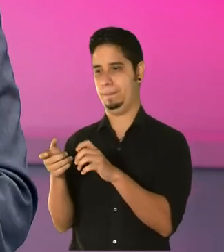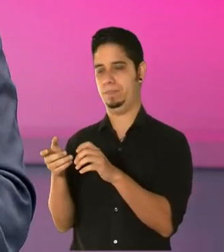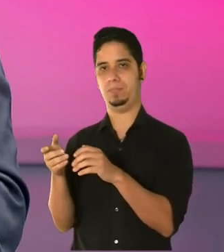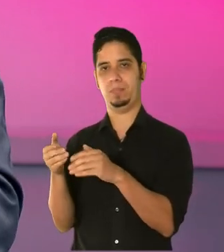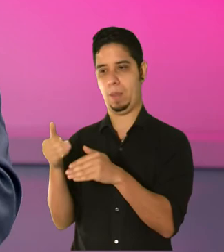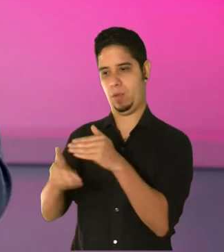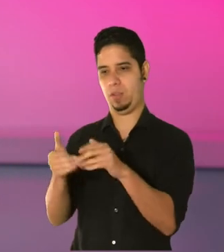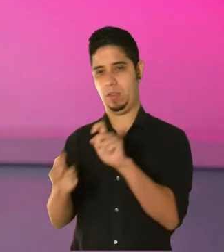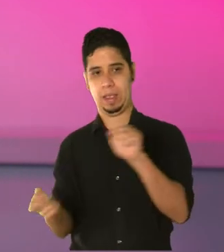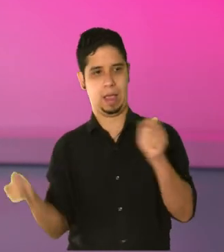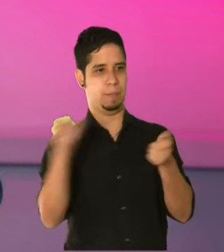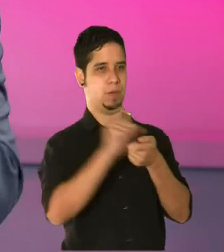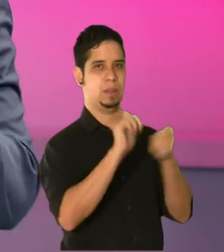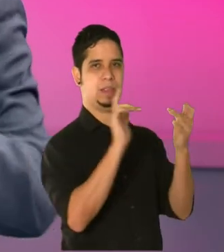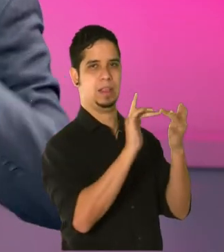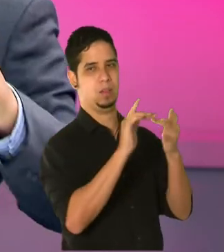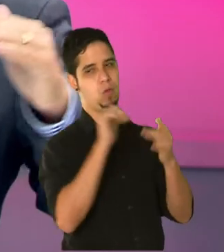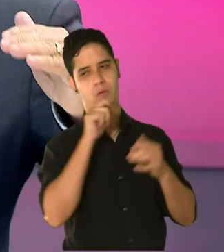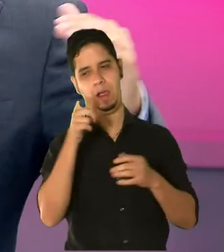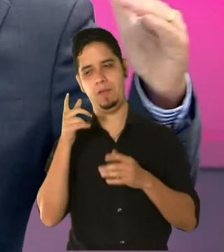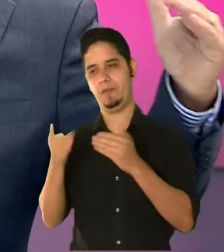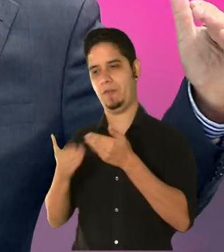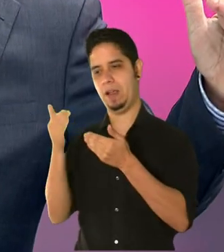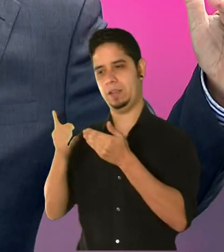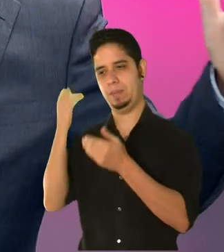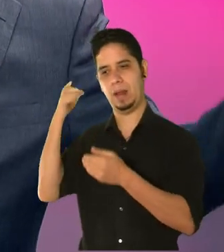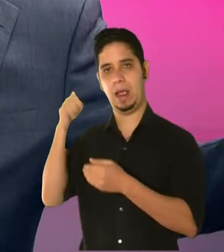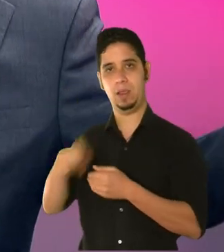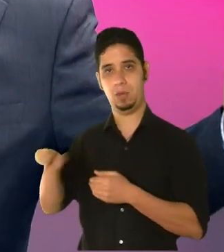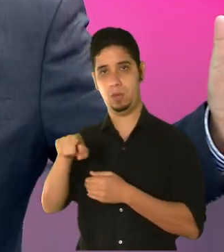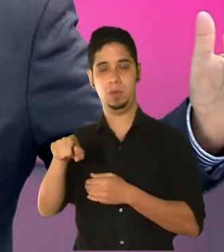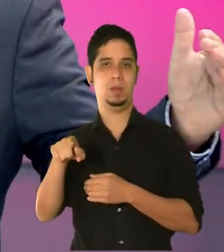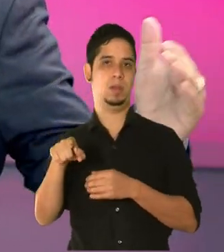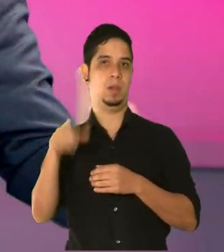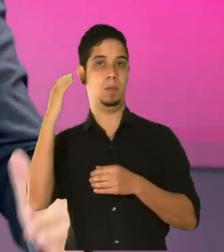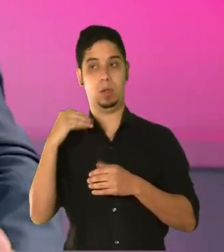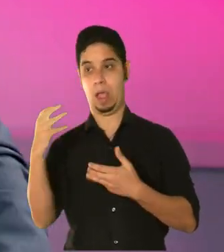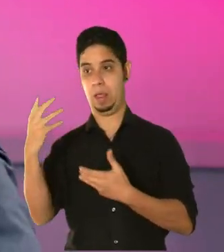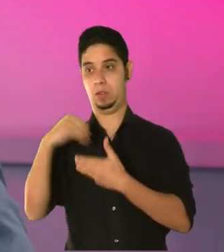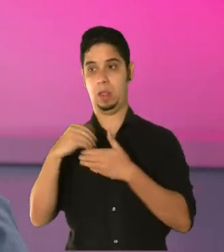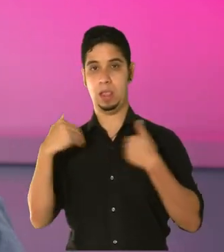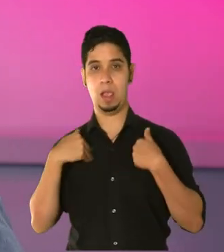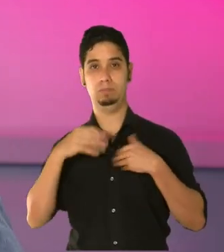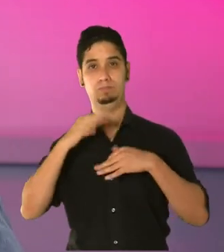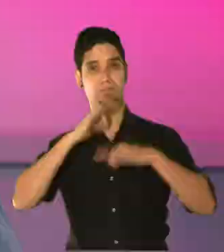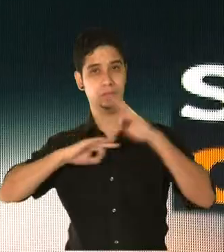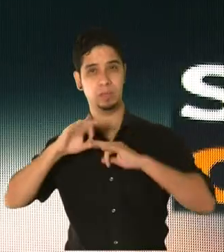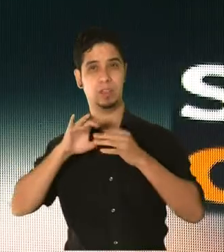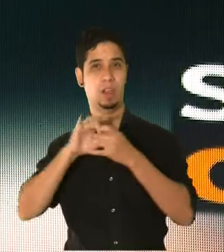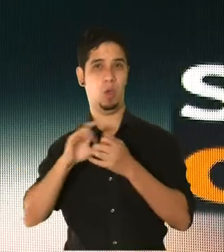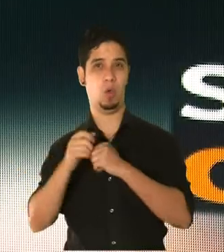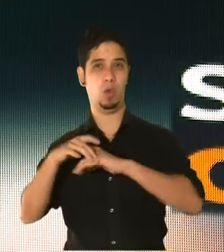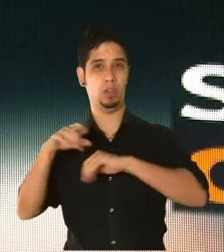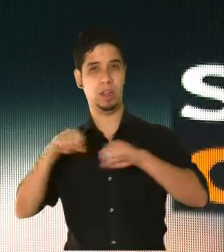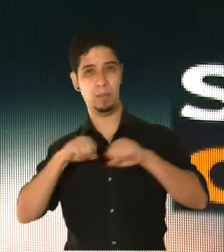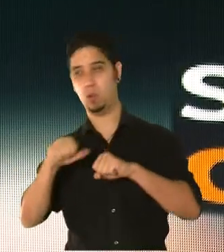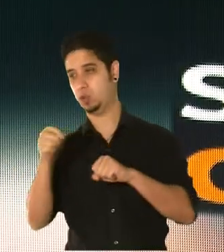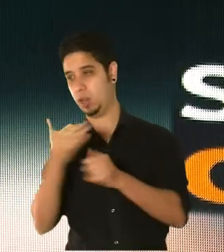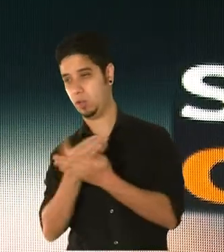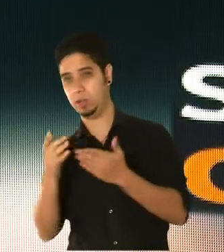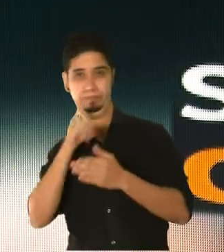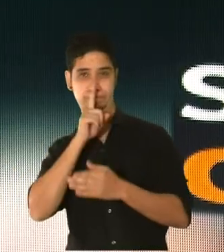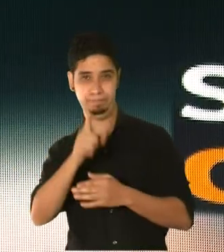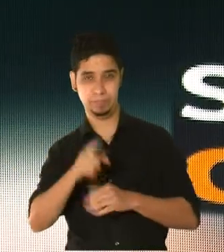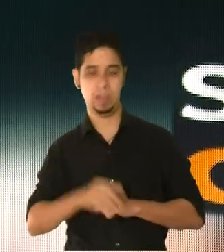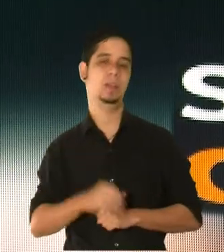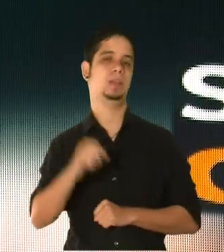adaptación cargado de la frustración de los que fueron los símbolos también en esa zona está lo correcto mira haciendo retrospección